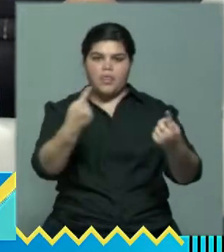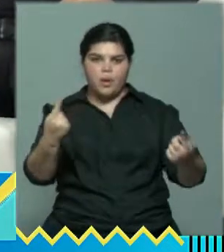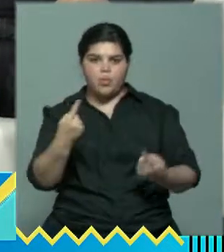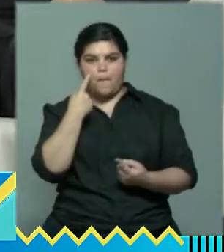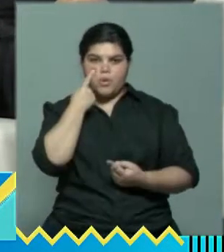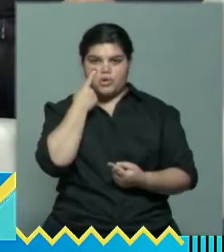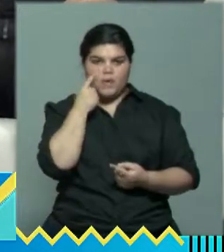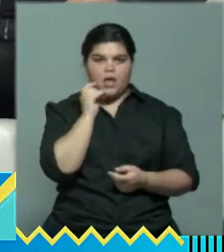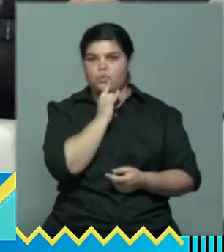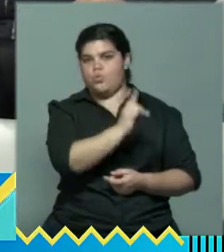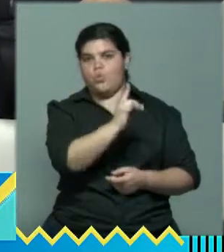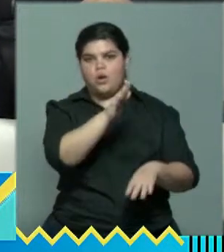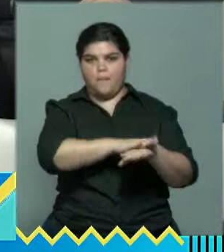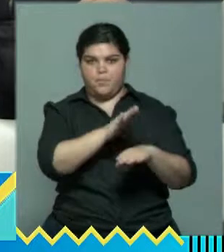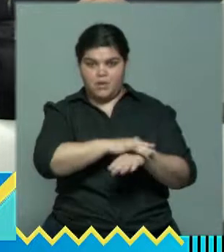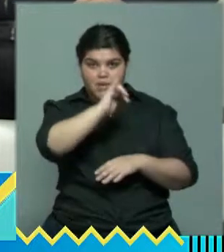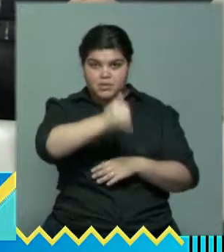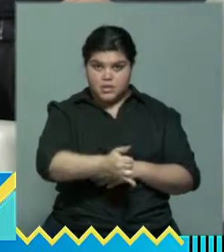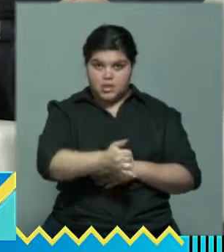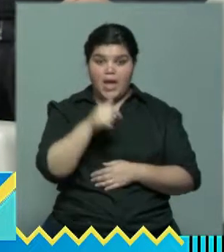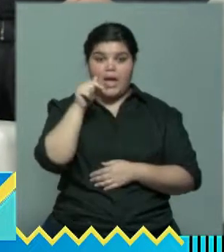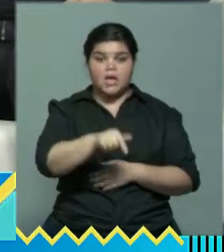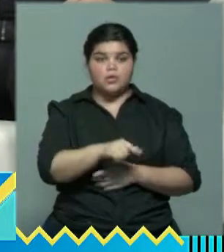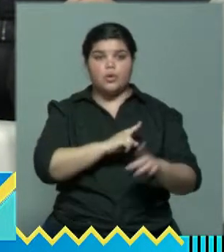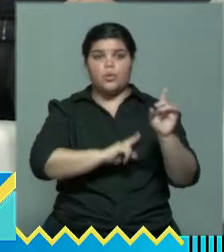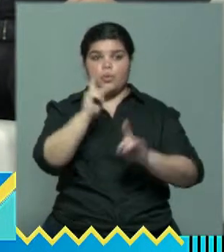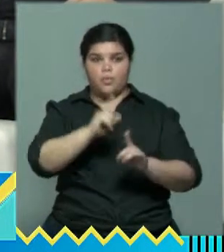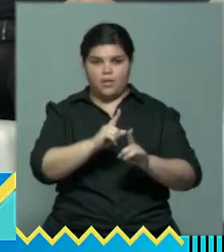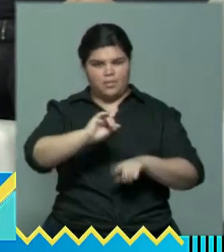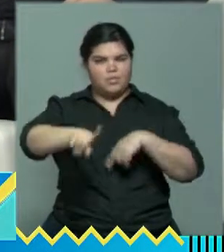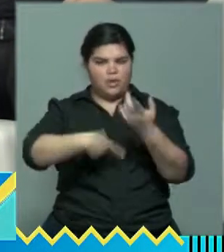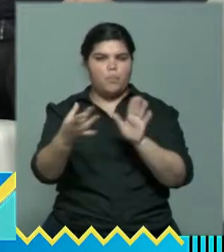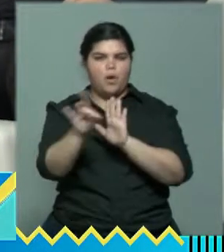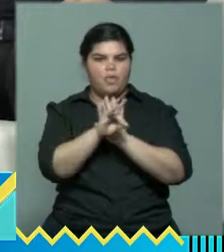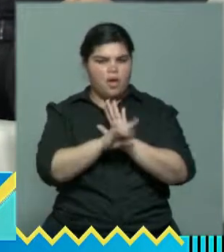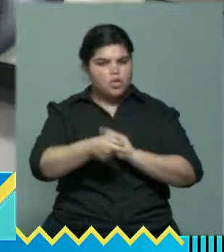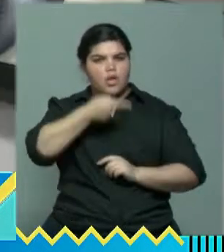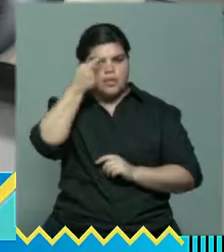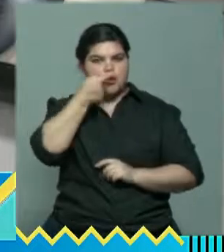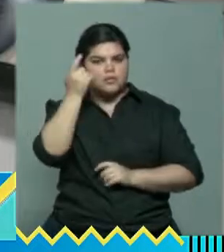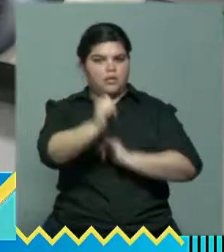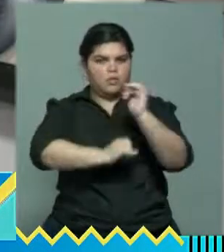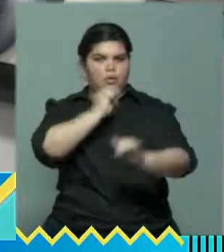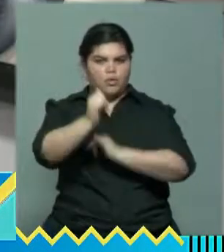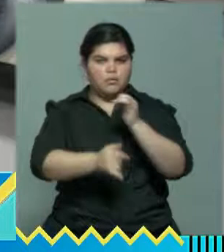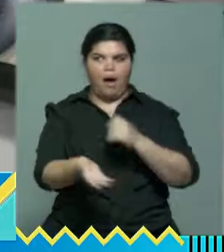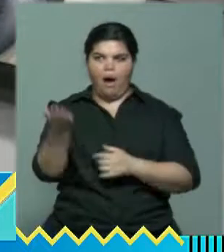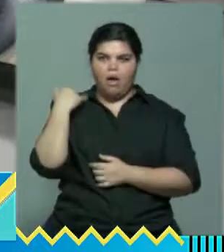su ordenamiento, lo que da, y después quiero dar un dato interesante que el otro día lo